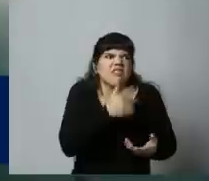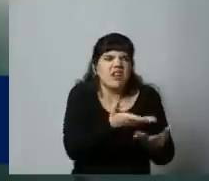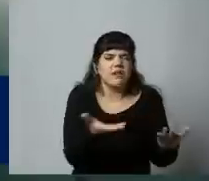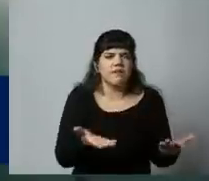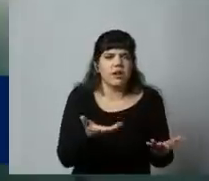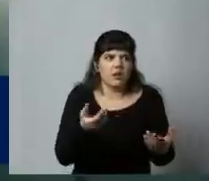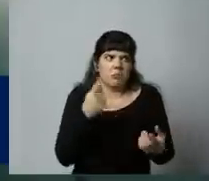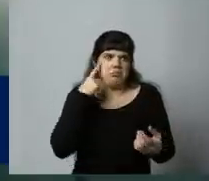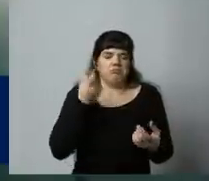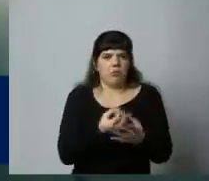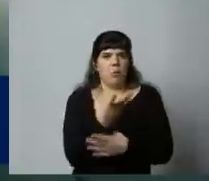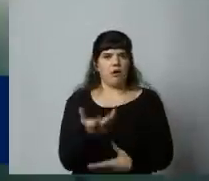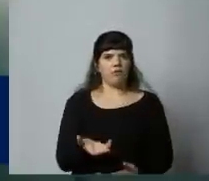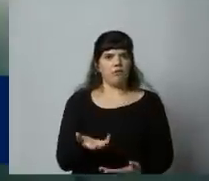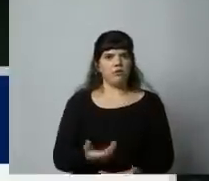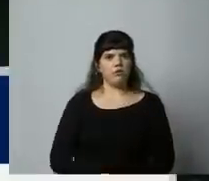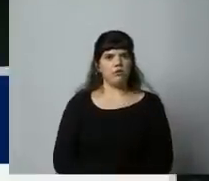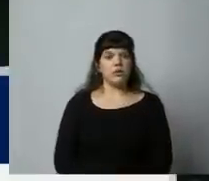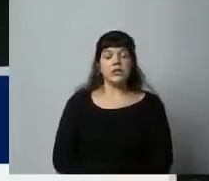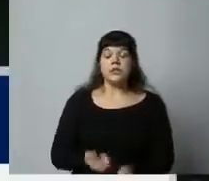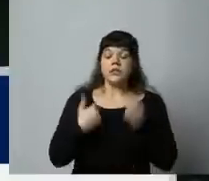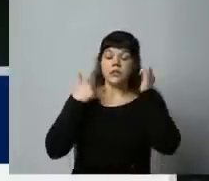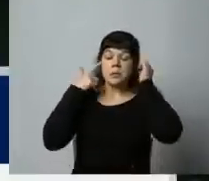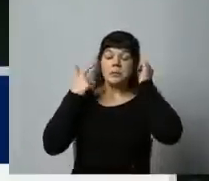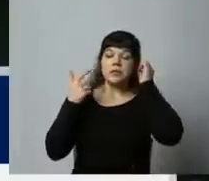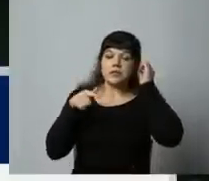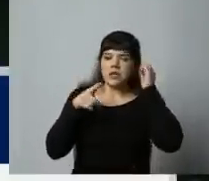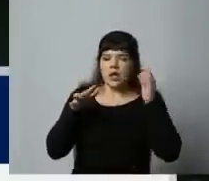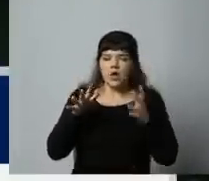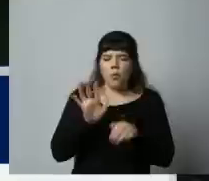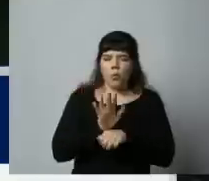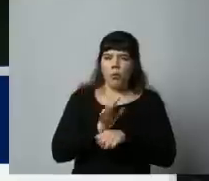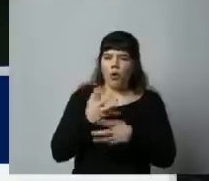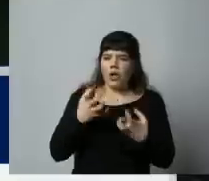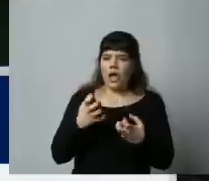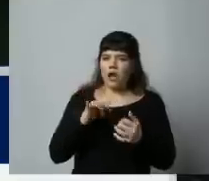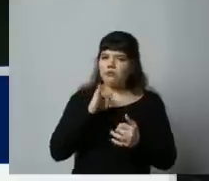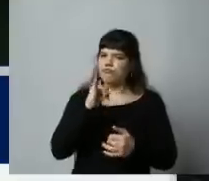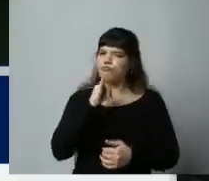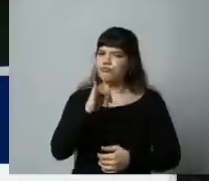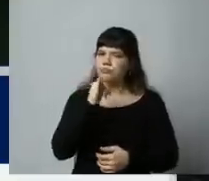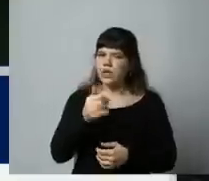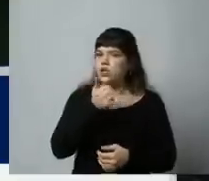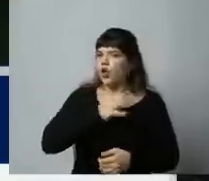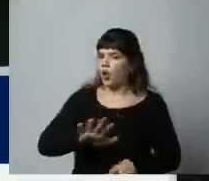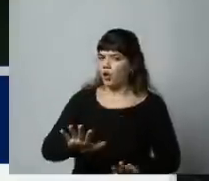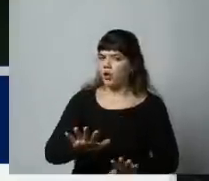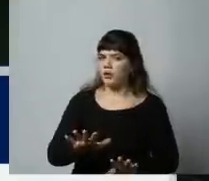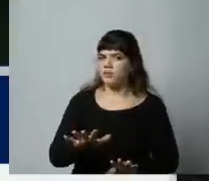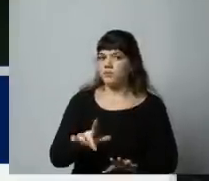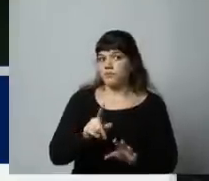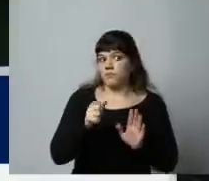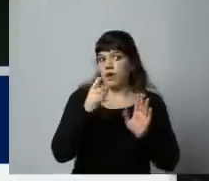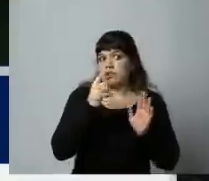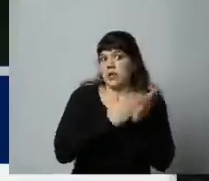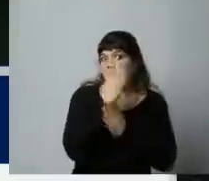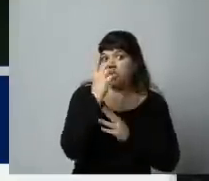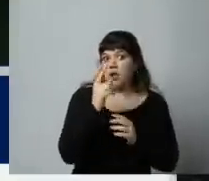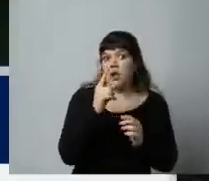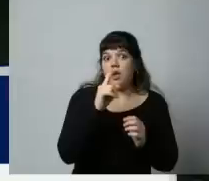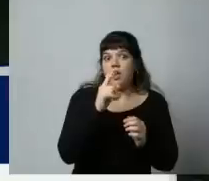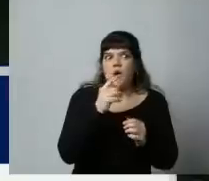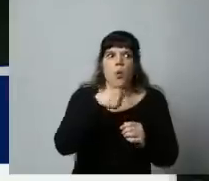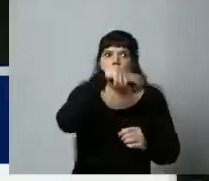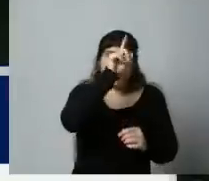cosa muy novedosa yo pienso que lo que se está construyendo es un relato no primero es un artículo único siempre se vota